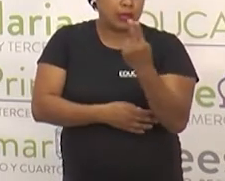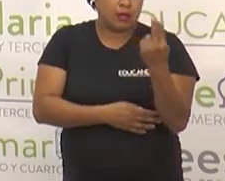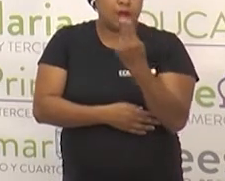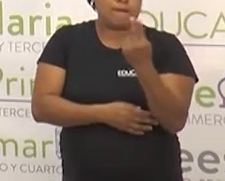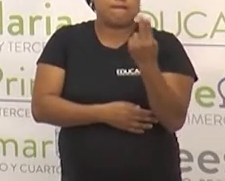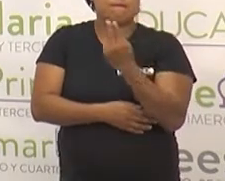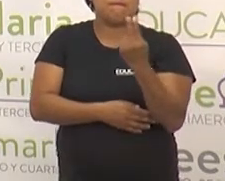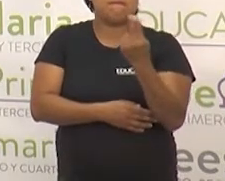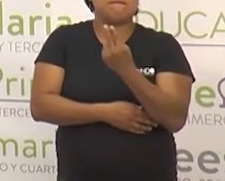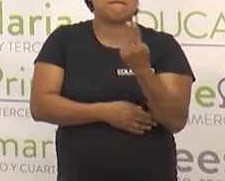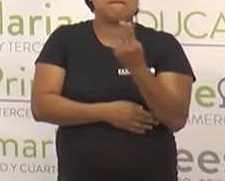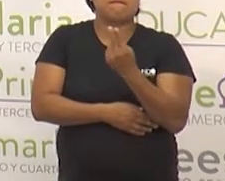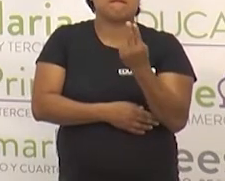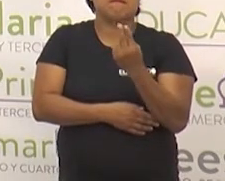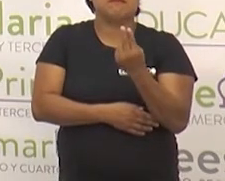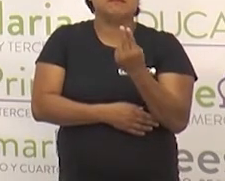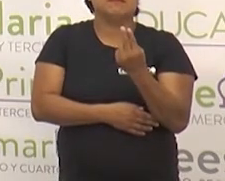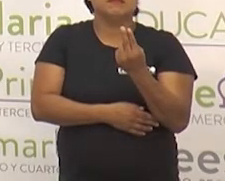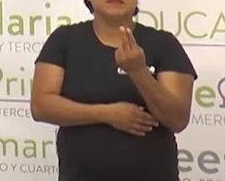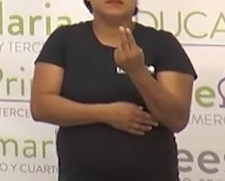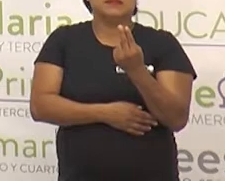necesario